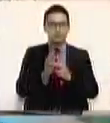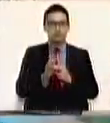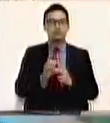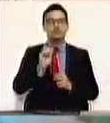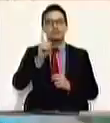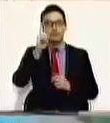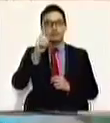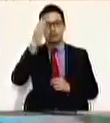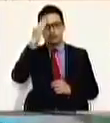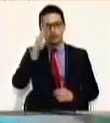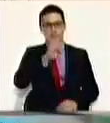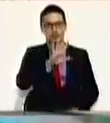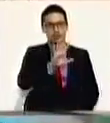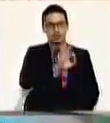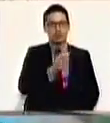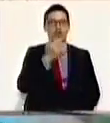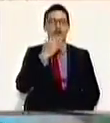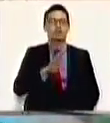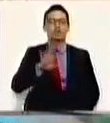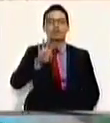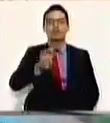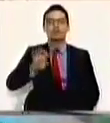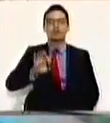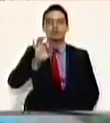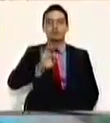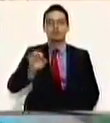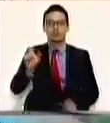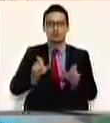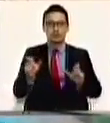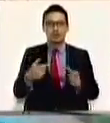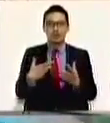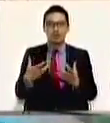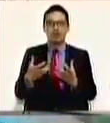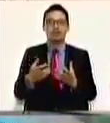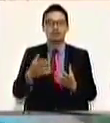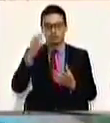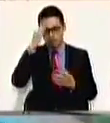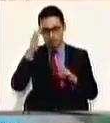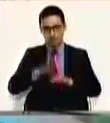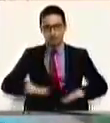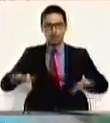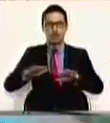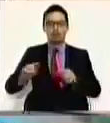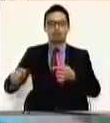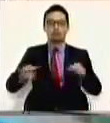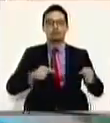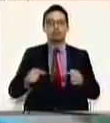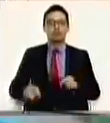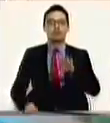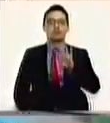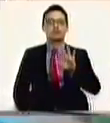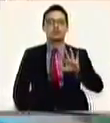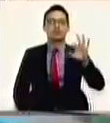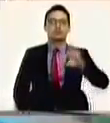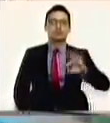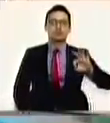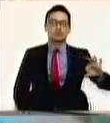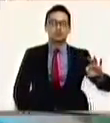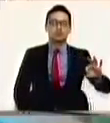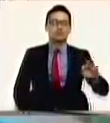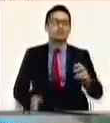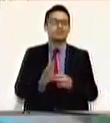por el restante 45%. Si el 99% de los aspirantes a un pedazo de tierra disputan apenas el 45%, esto